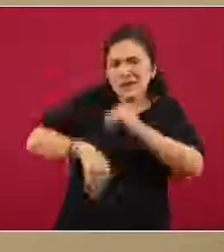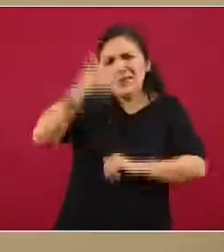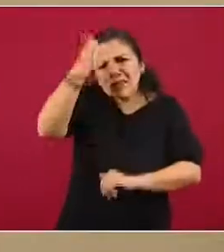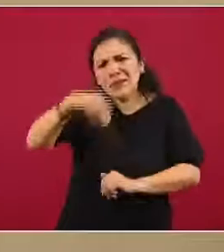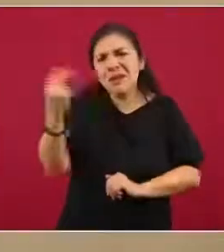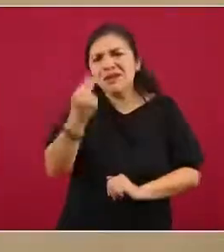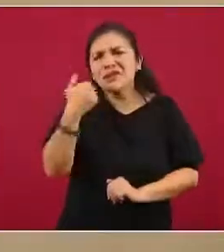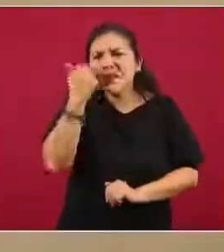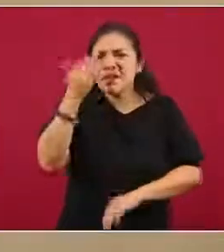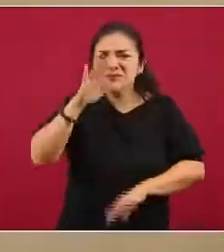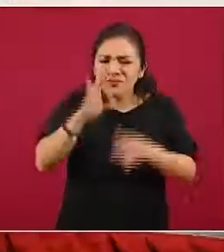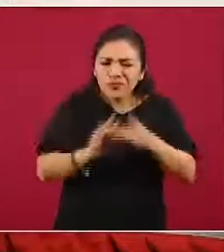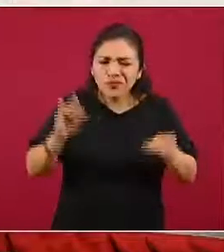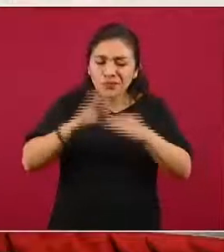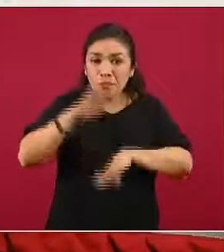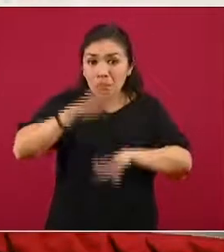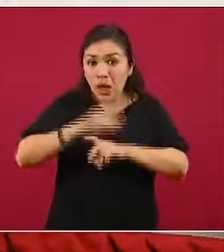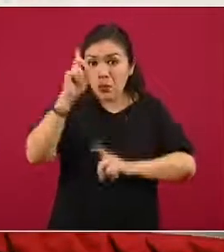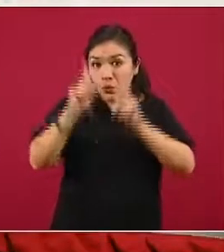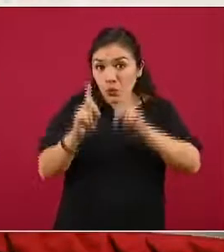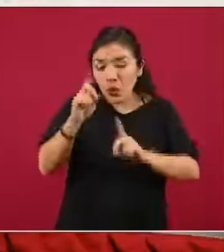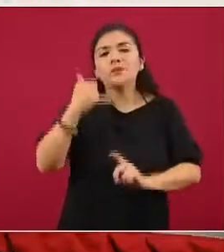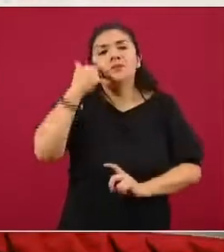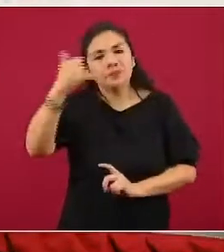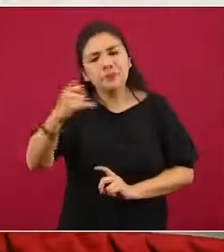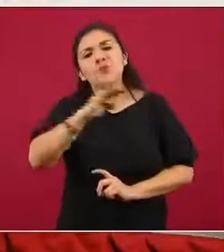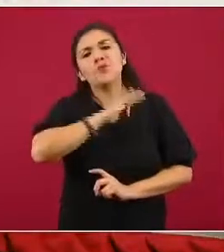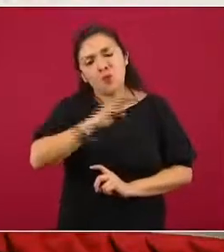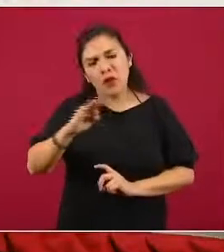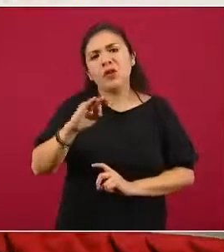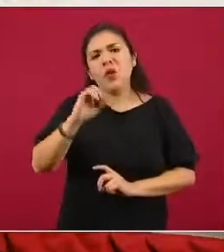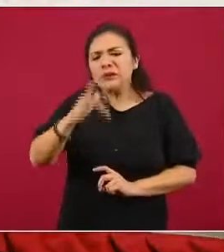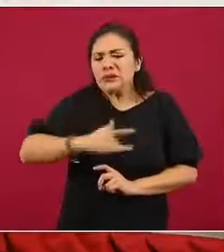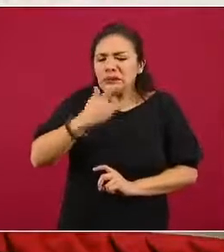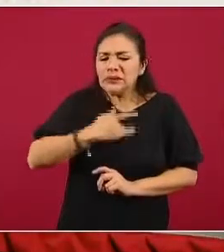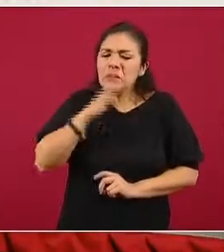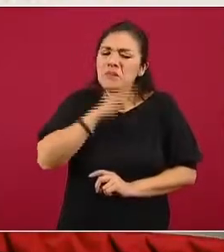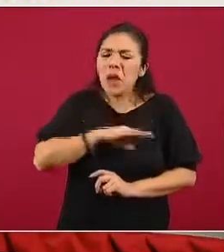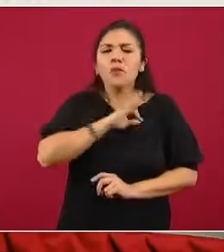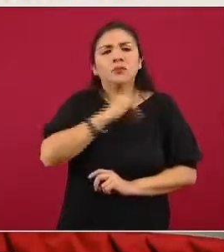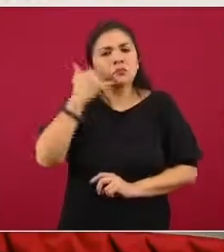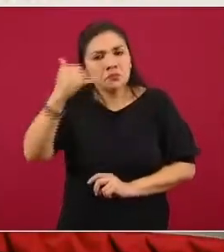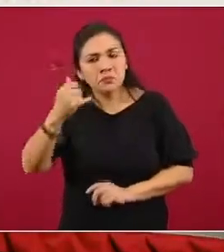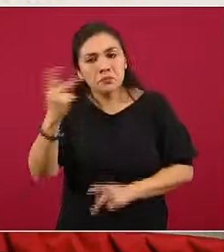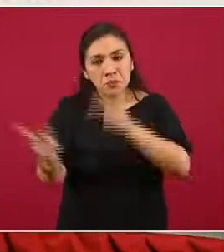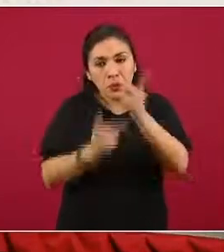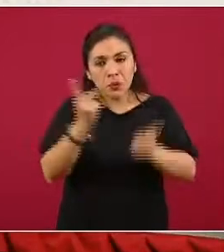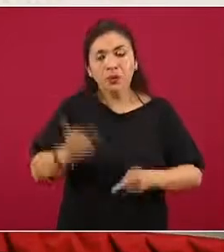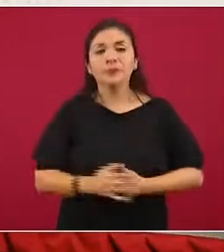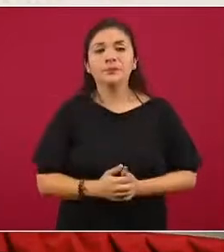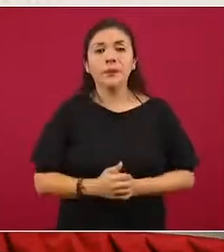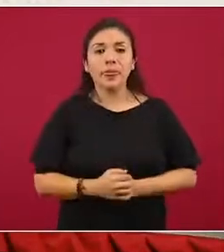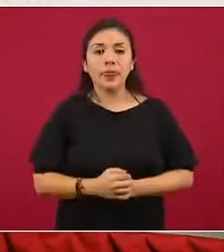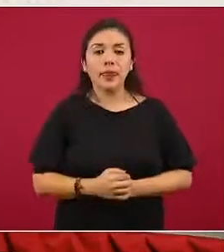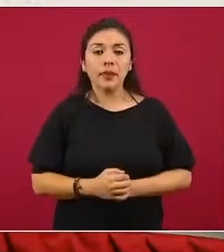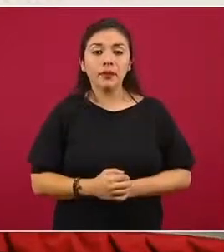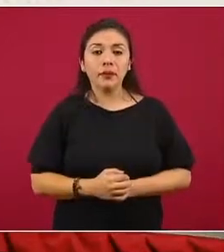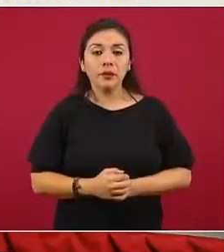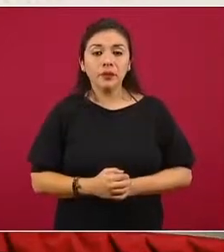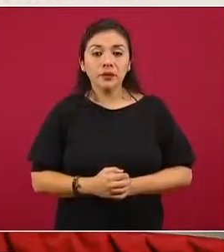o detalles, pues en caso de presentar alguna sintomatología. La que sigue, por favor.